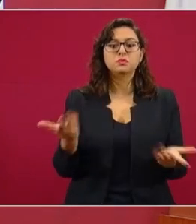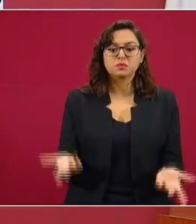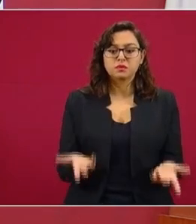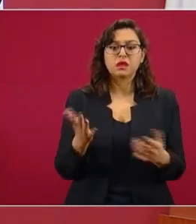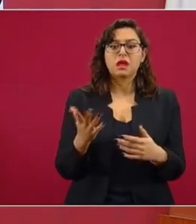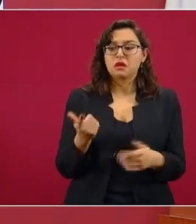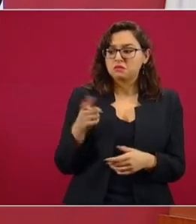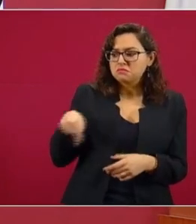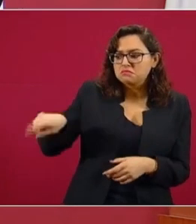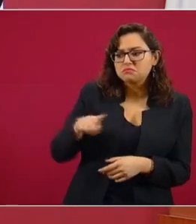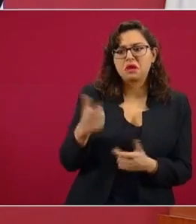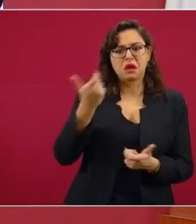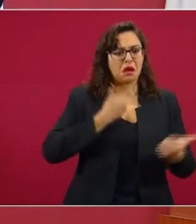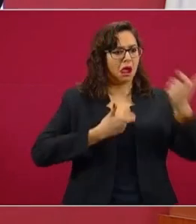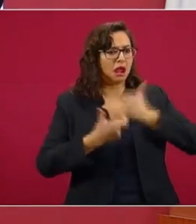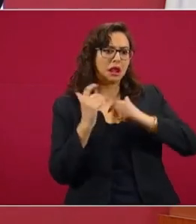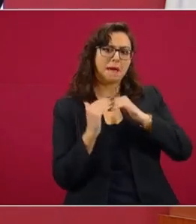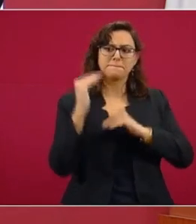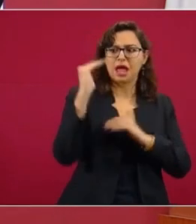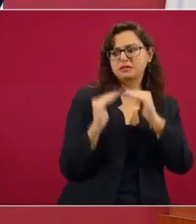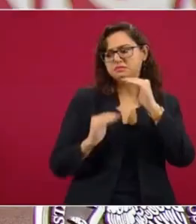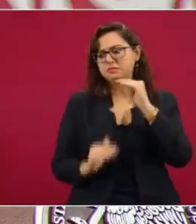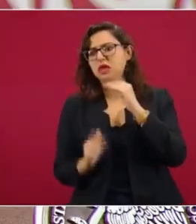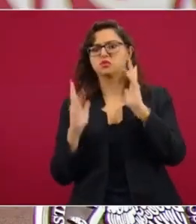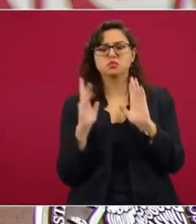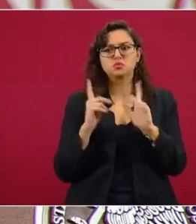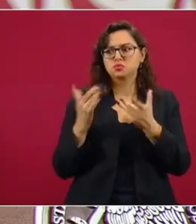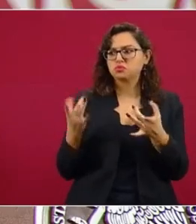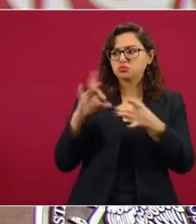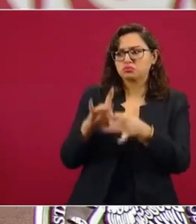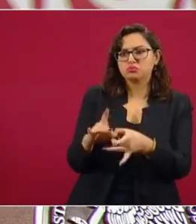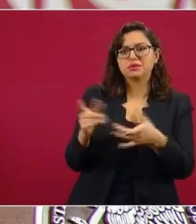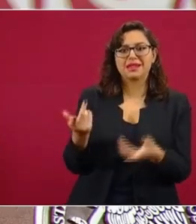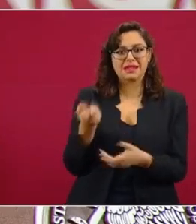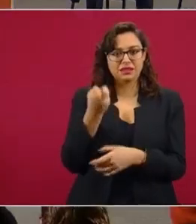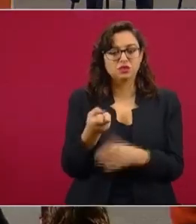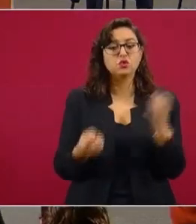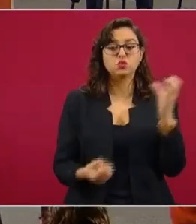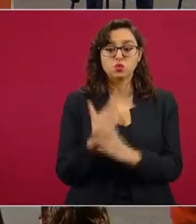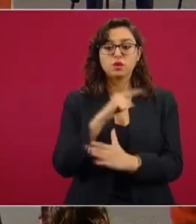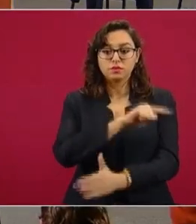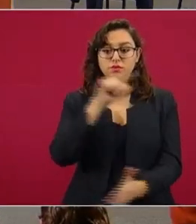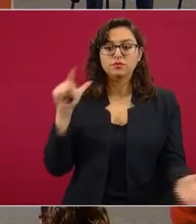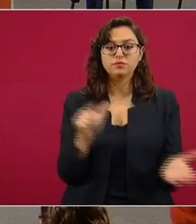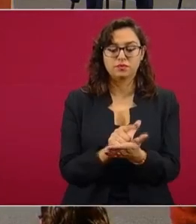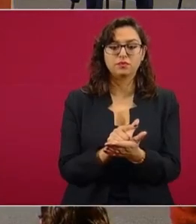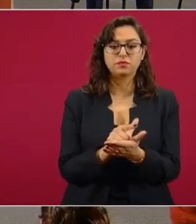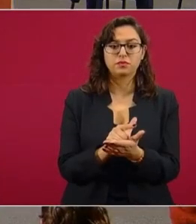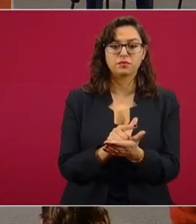los ingresos, adecuándose a la cultura de la gente. Y eso es algo fundamental que reconoce esta reforma. Y